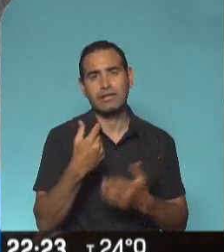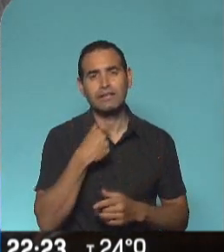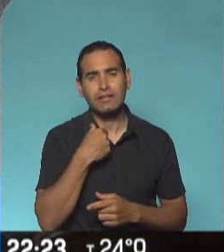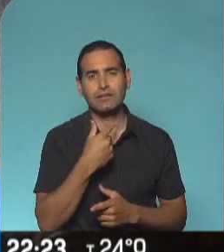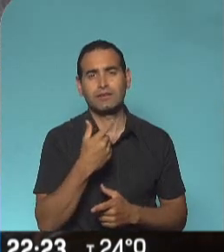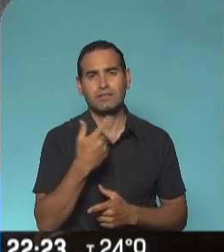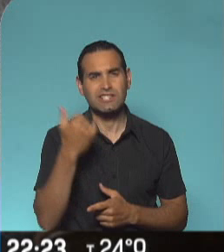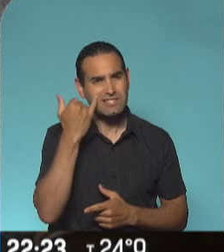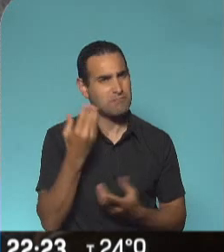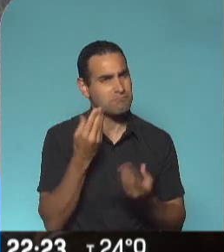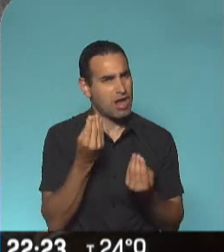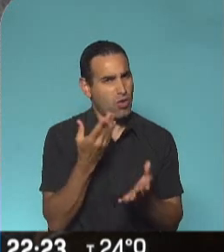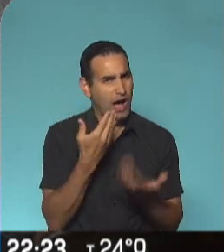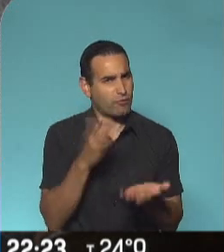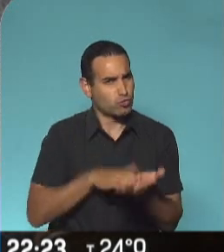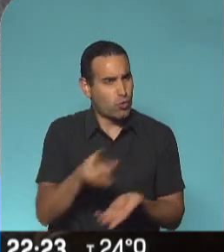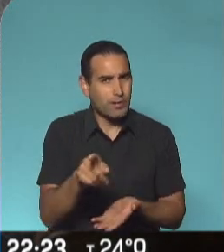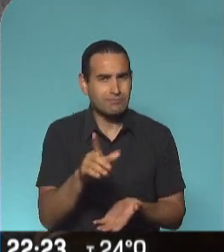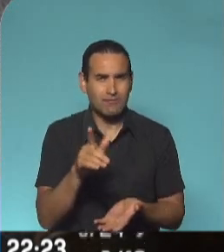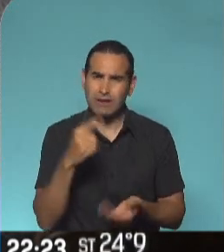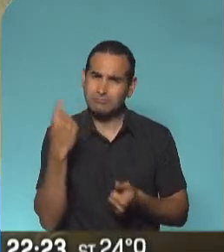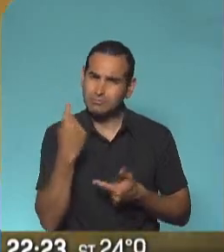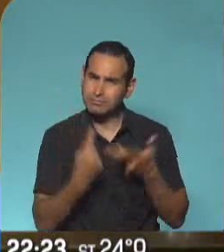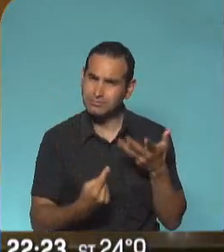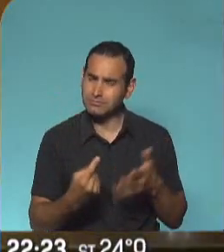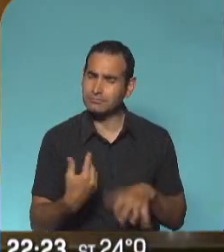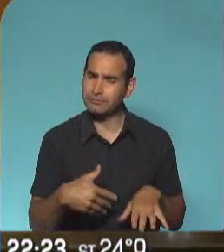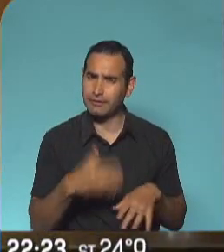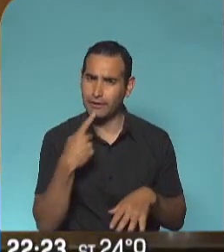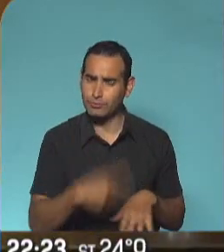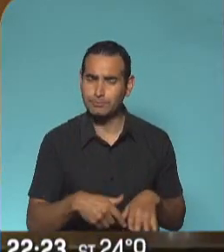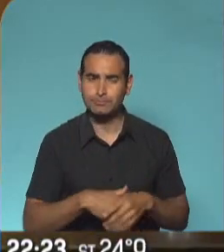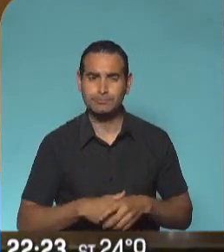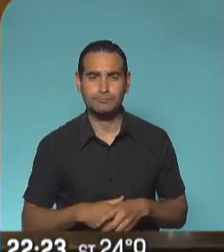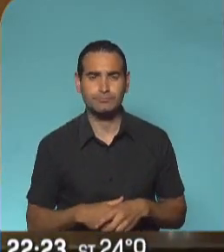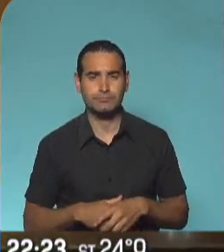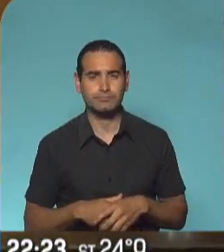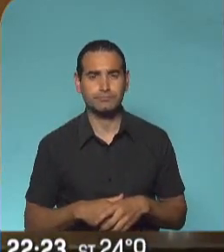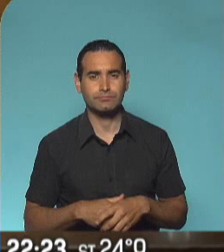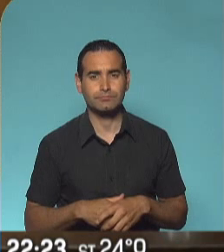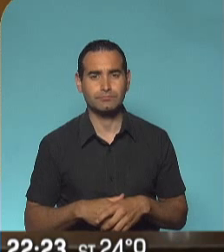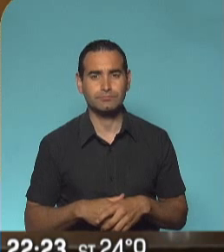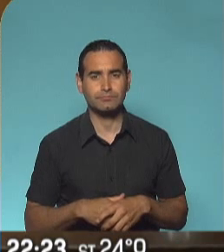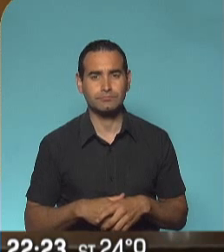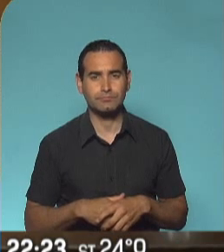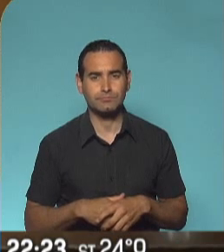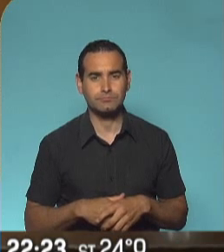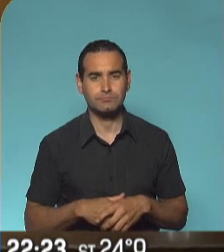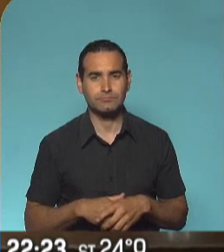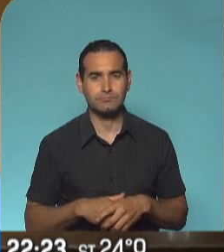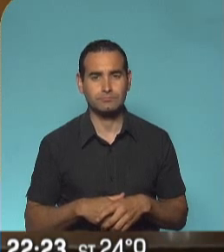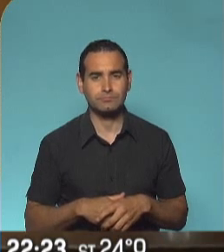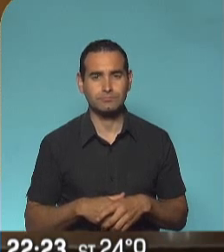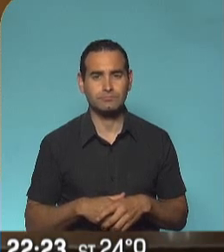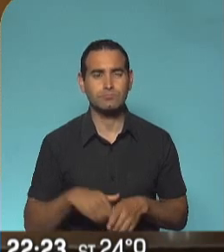ya da miedo de hablar. Muchas cosas ha pasado, señorita. Entendí el miedo que nos tiene, pero